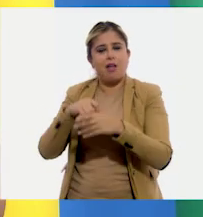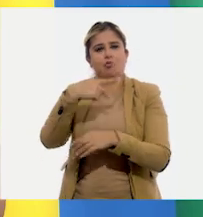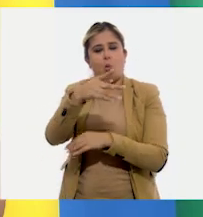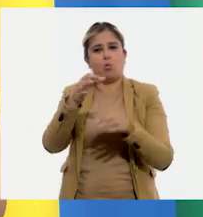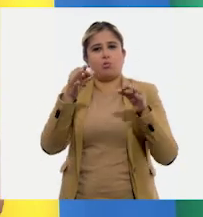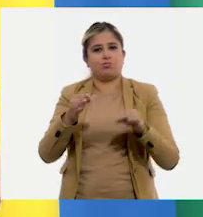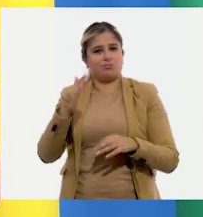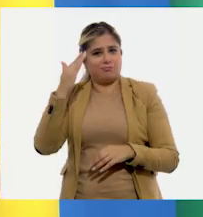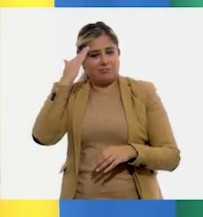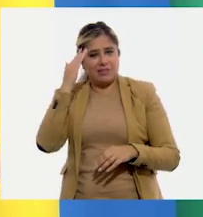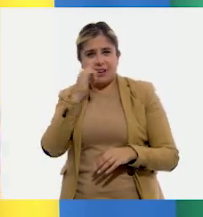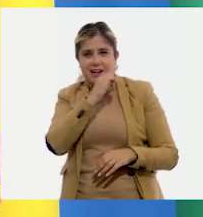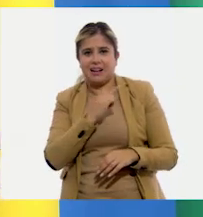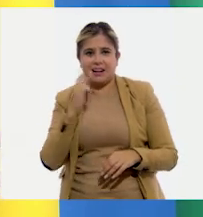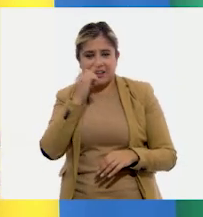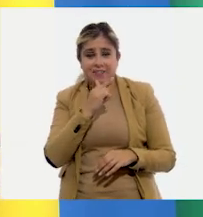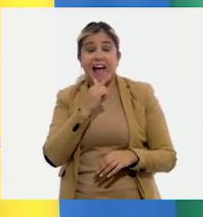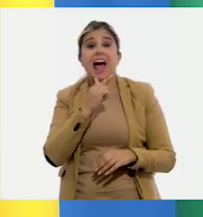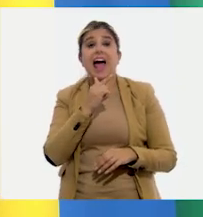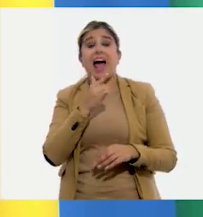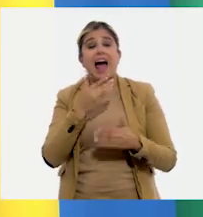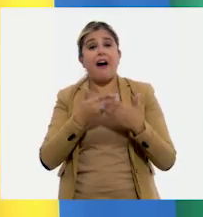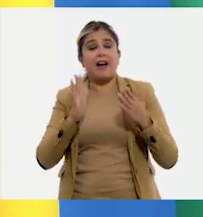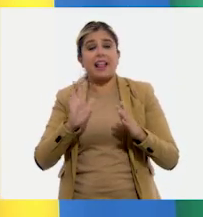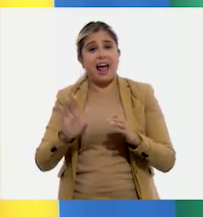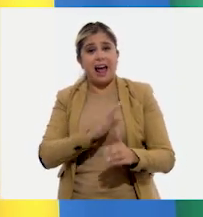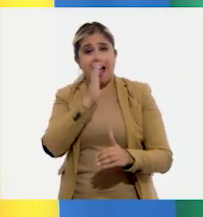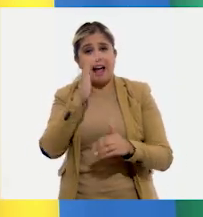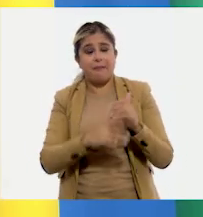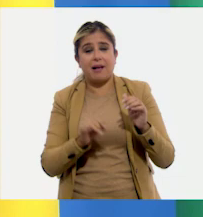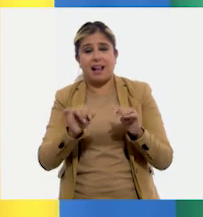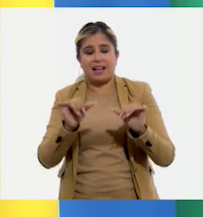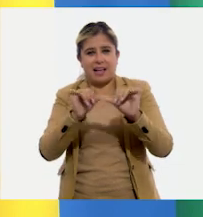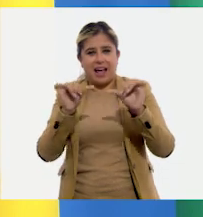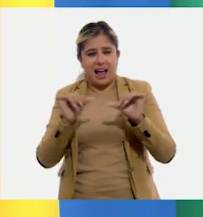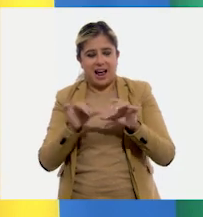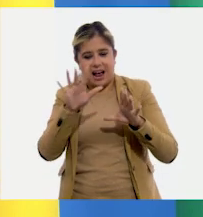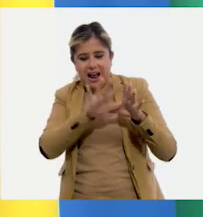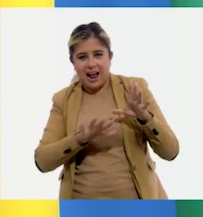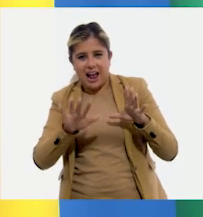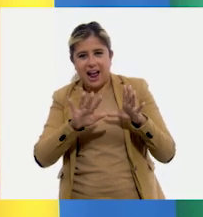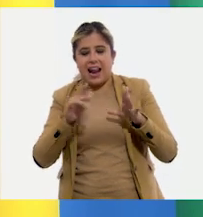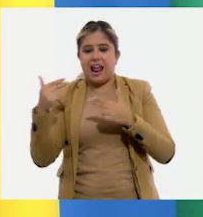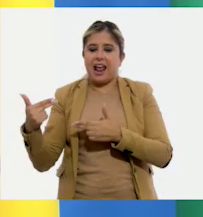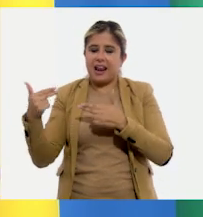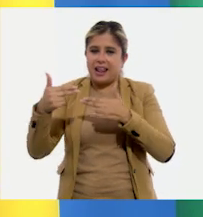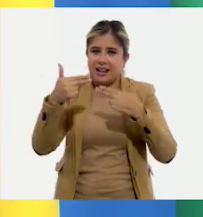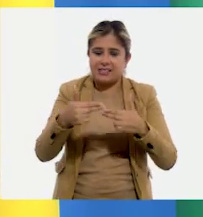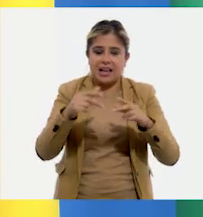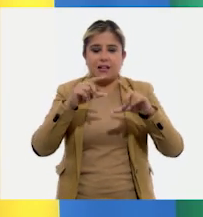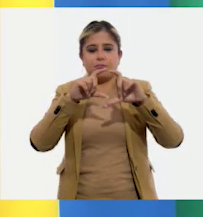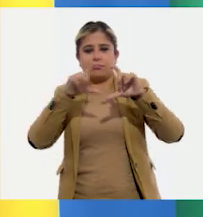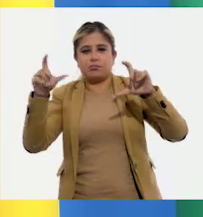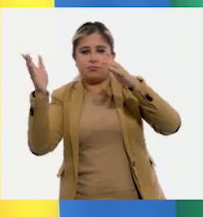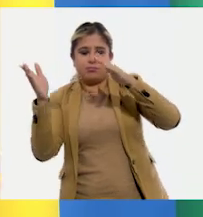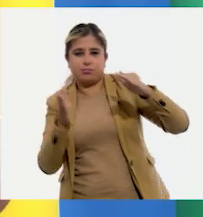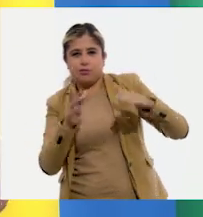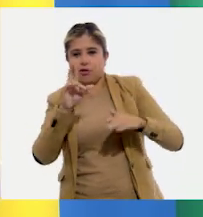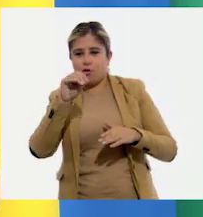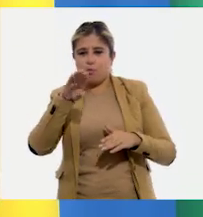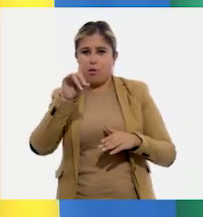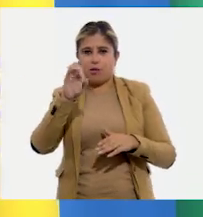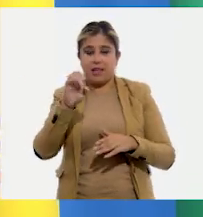materna. Hoy hemos terminado con el área del romboide y la herencia, de matemáticas quinto